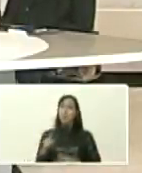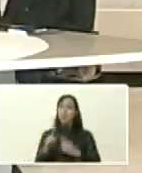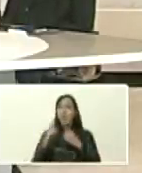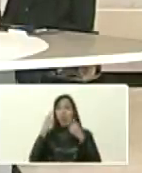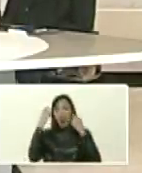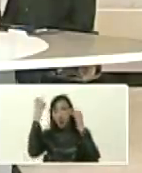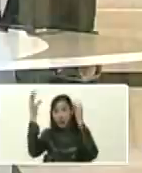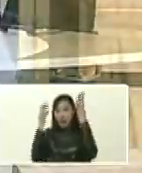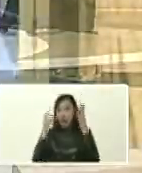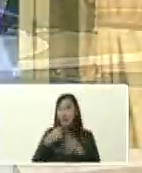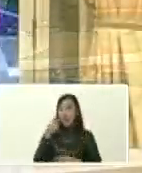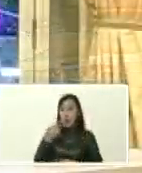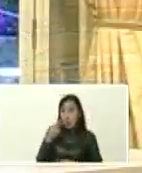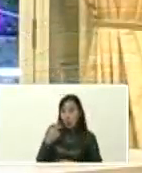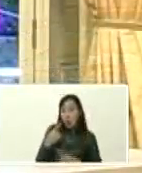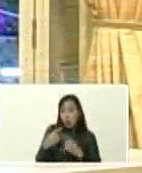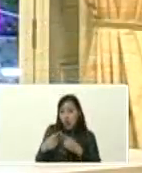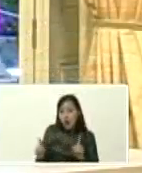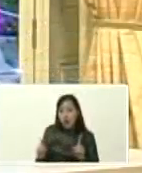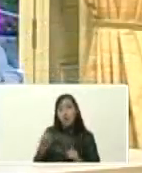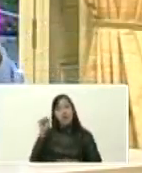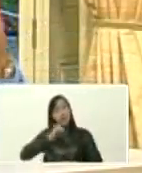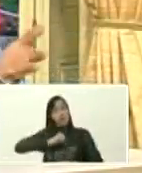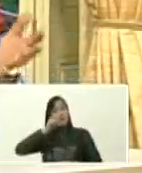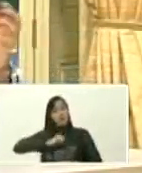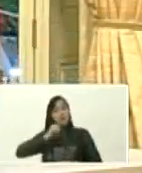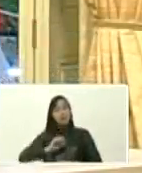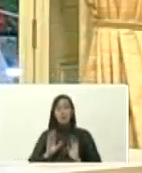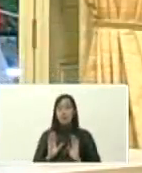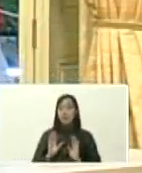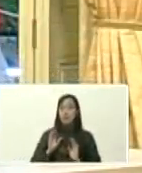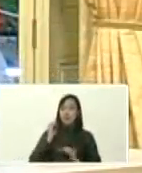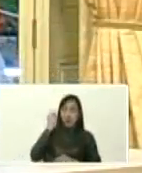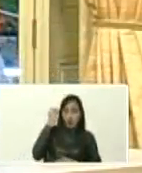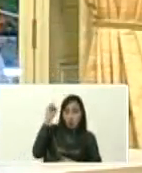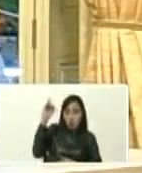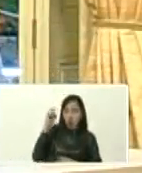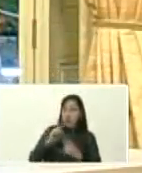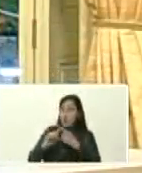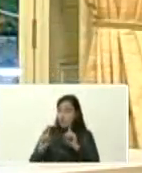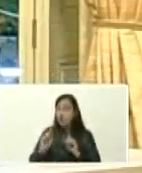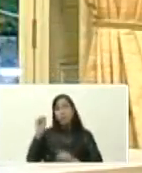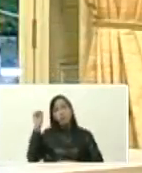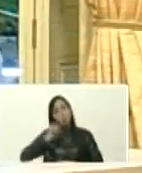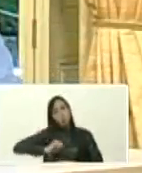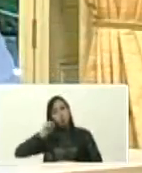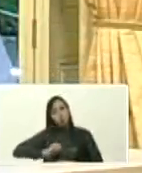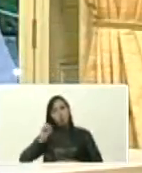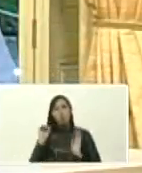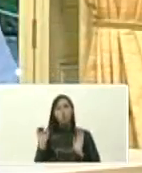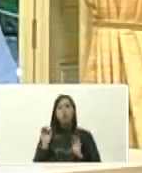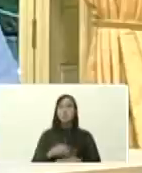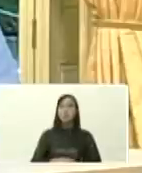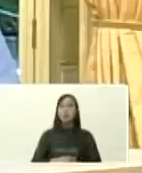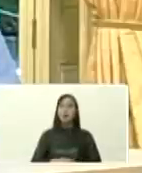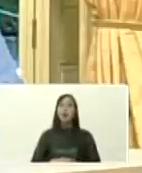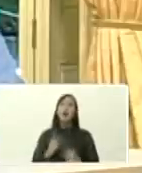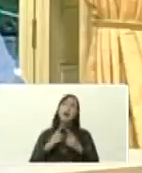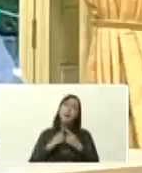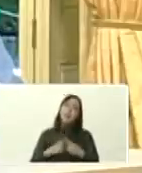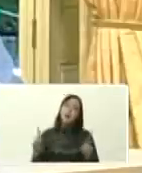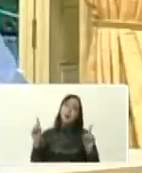políticas. Podemos tener diferencias ideológicas. Podemos tener diferencias